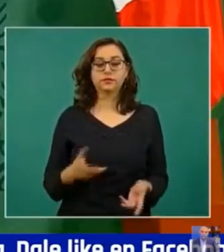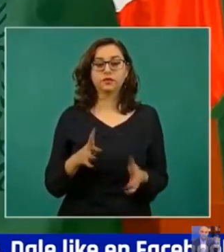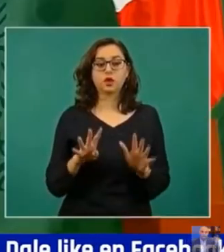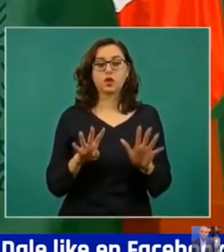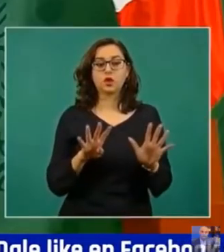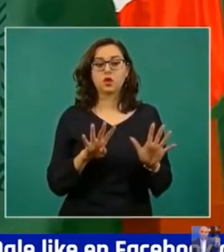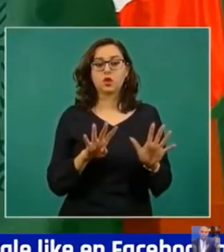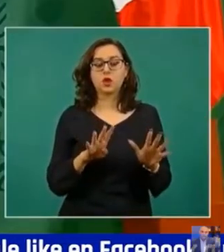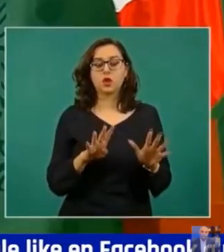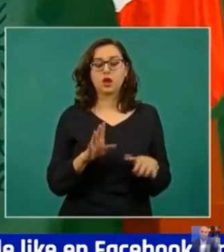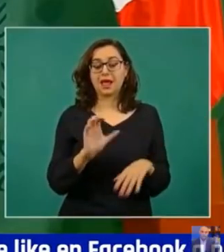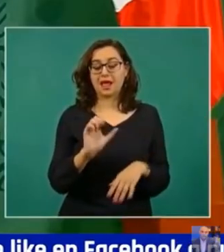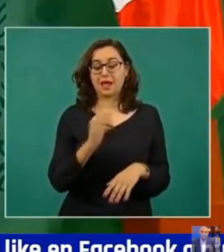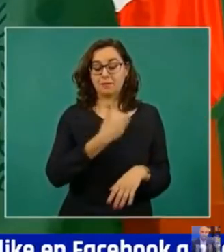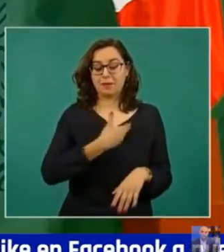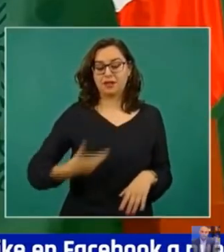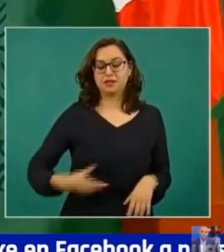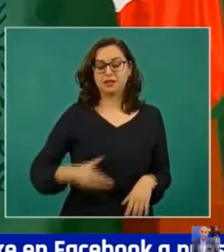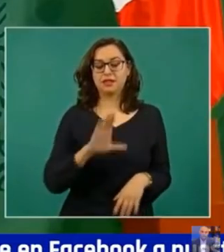931 con Calderón,